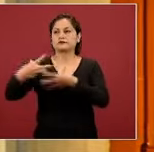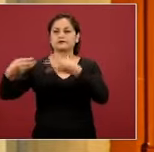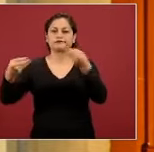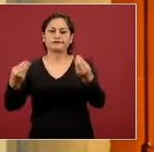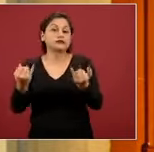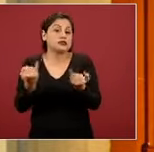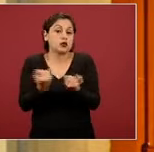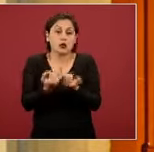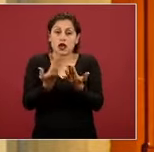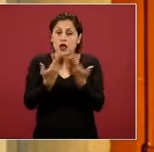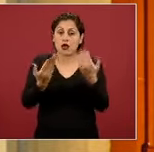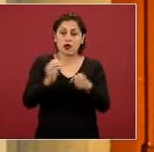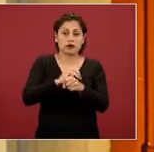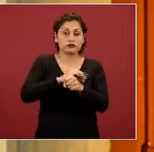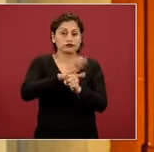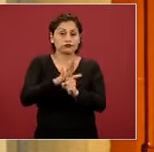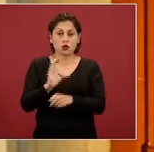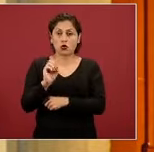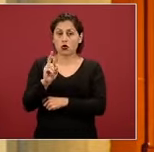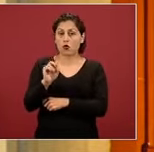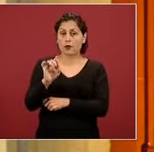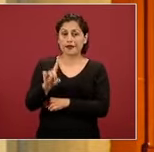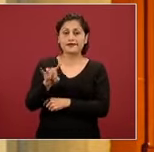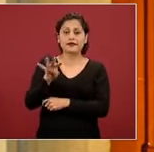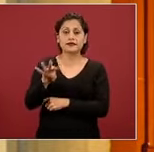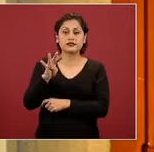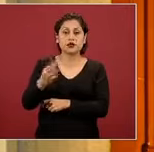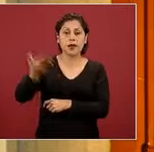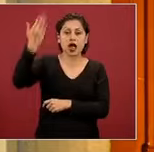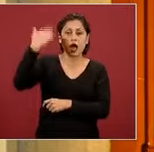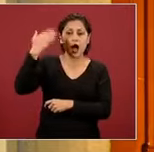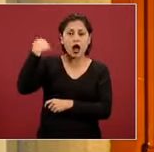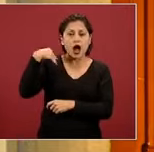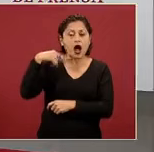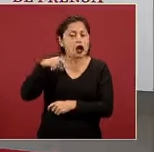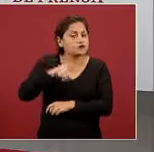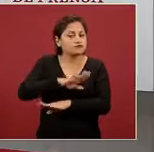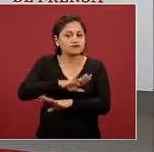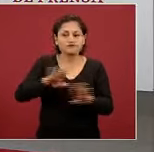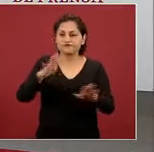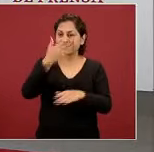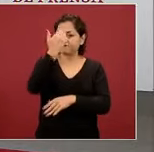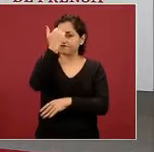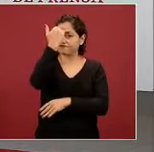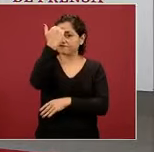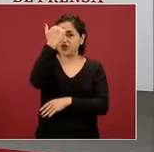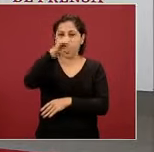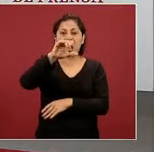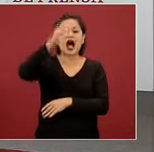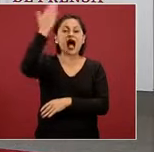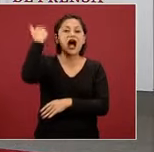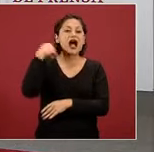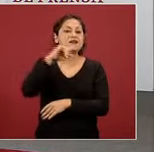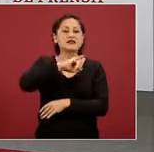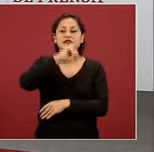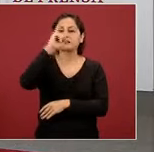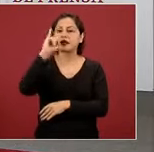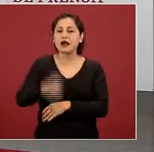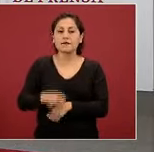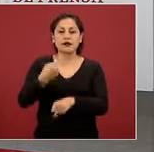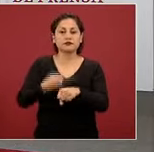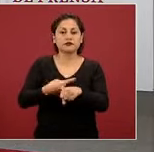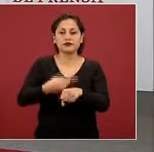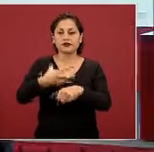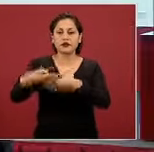de COVID-19. No se conocía antecedente alguno de esta magnitud, una pandemia que afectara a toda la